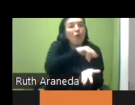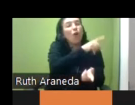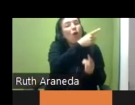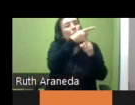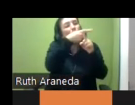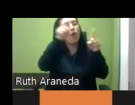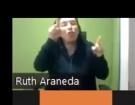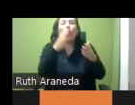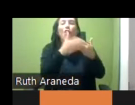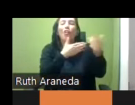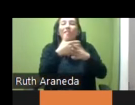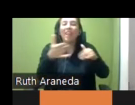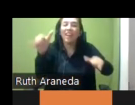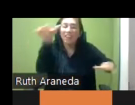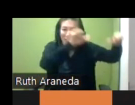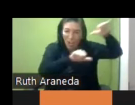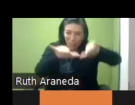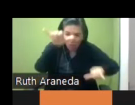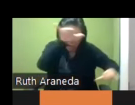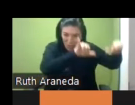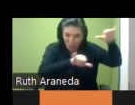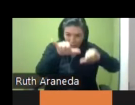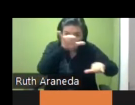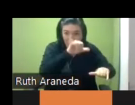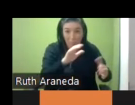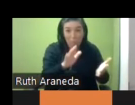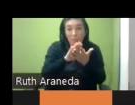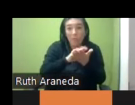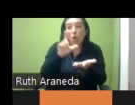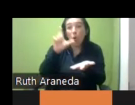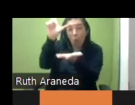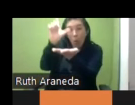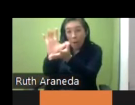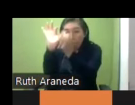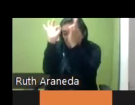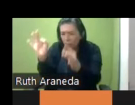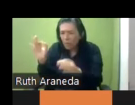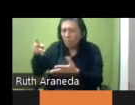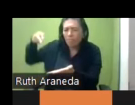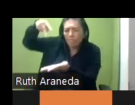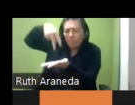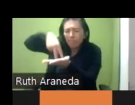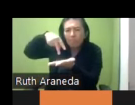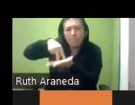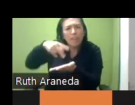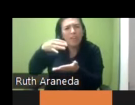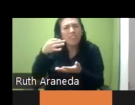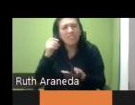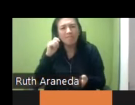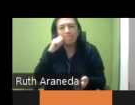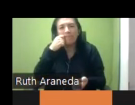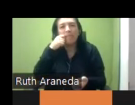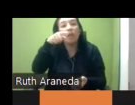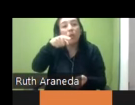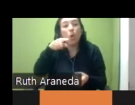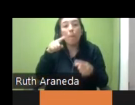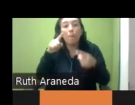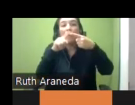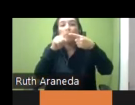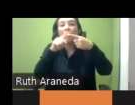gabinete. El trabajo en terreno incluye prospecciones